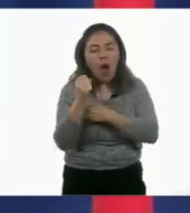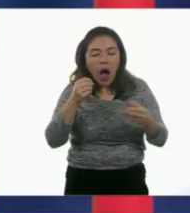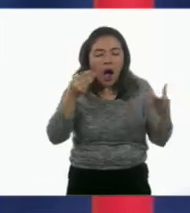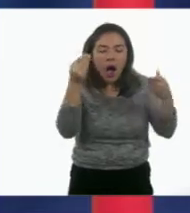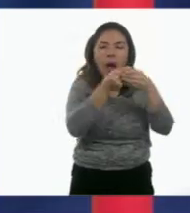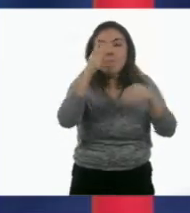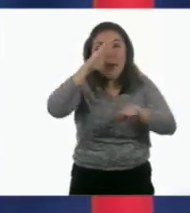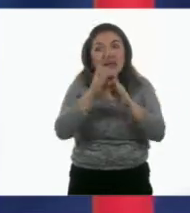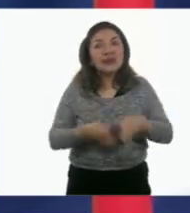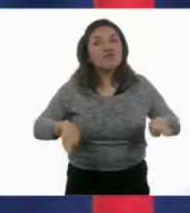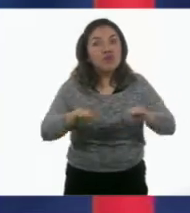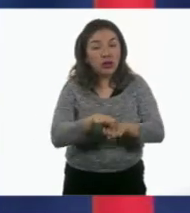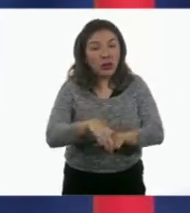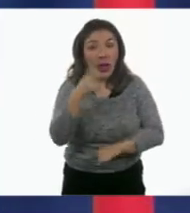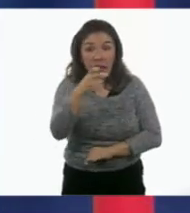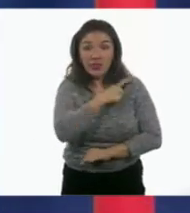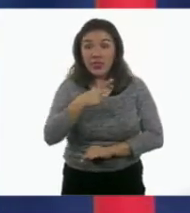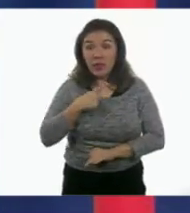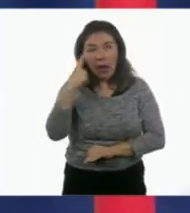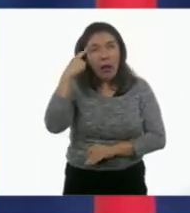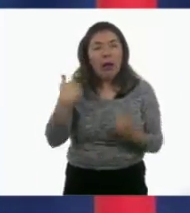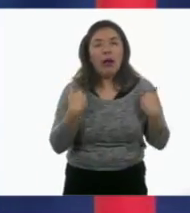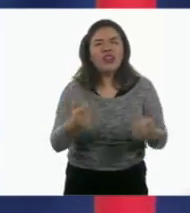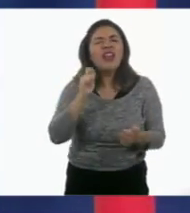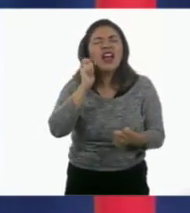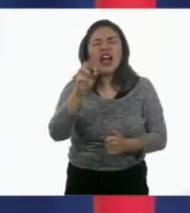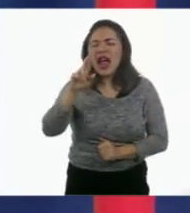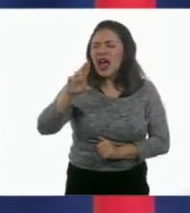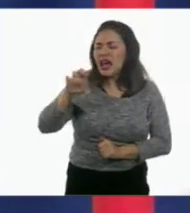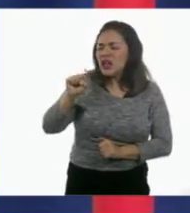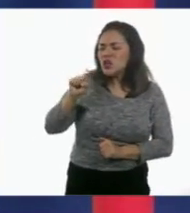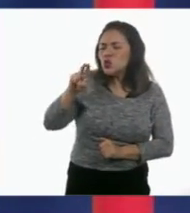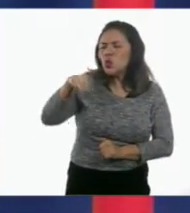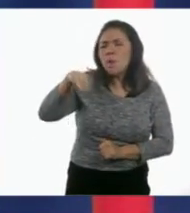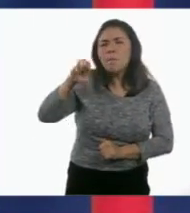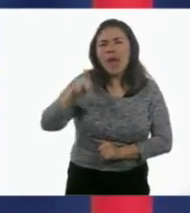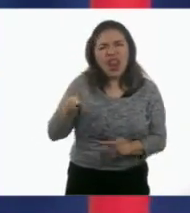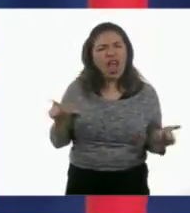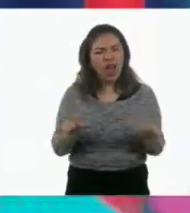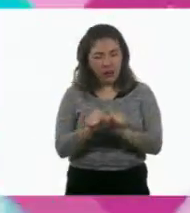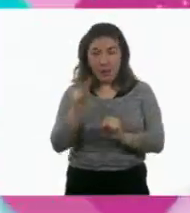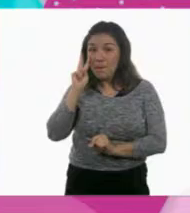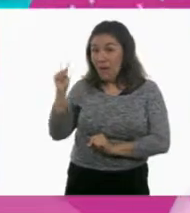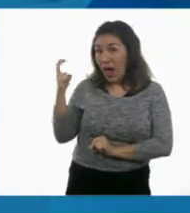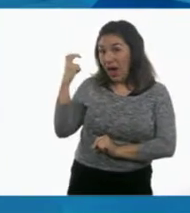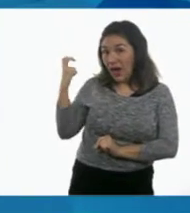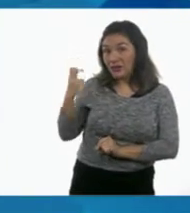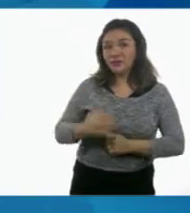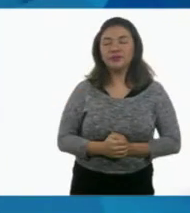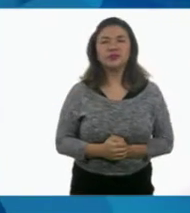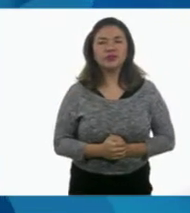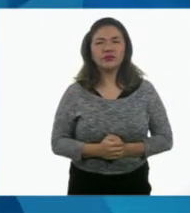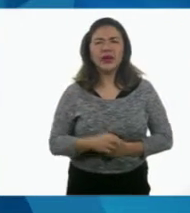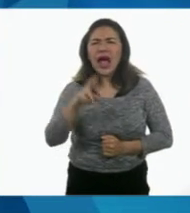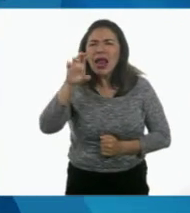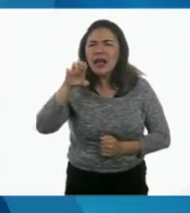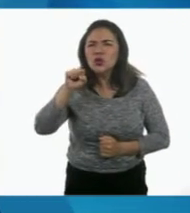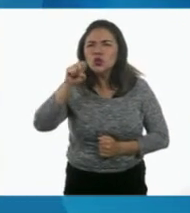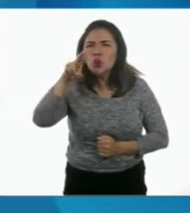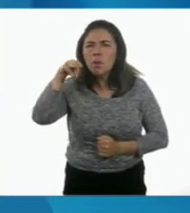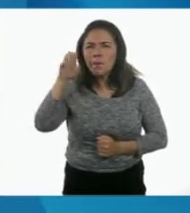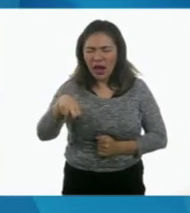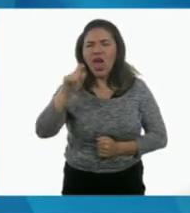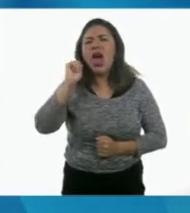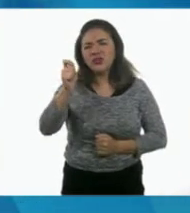Primero, debemos tener claro qué es un resumen. Veamos el siguiente cartel. Un resumen Es